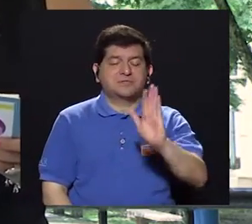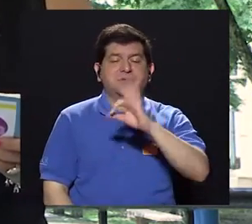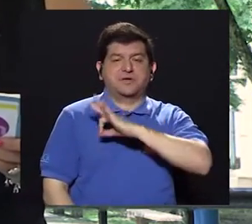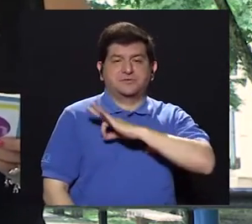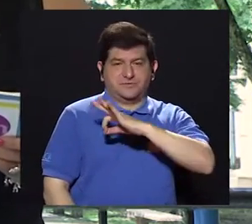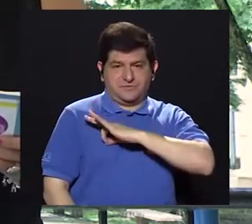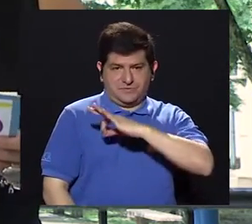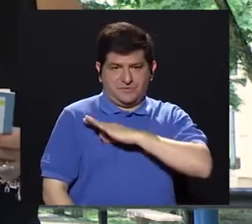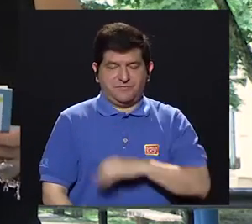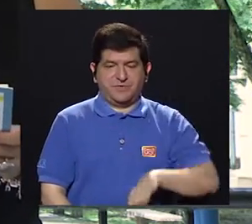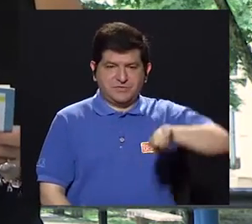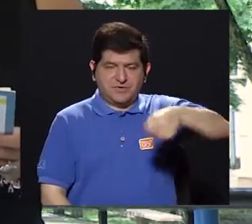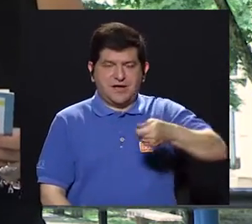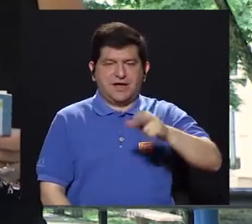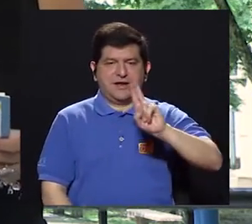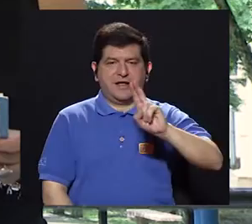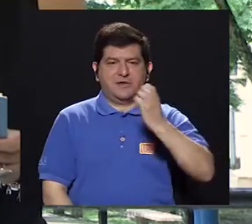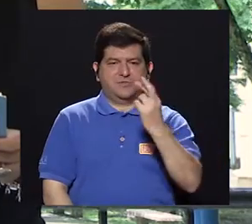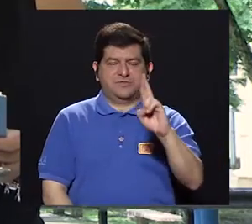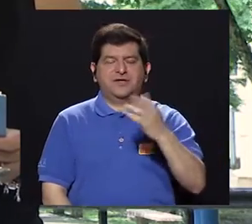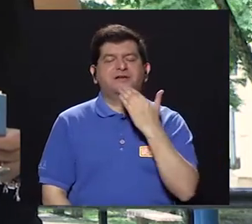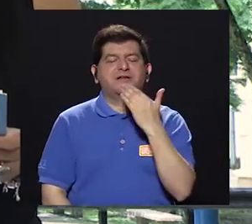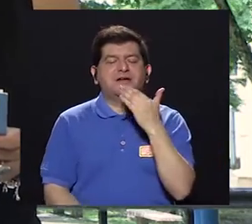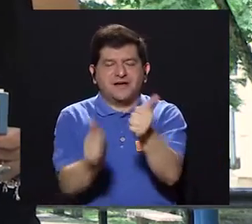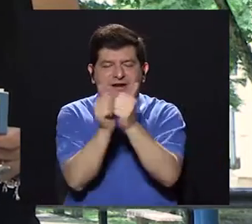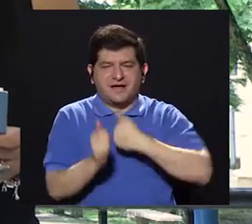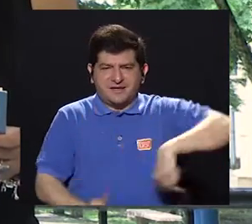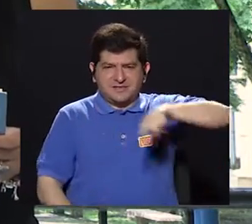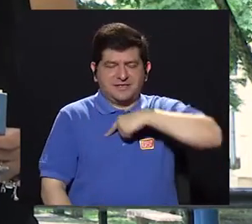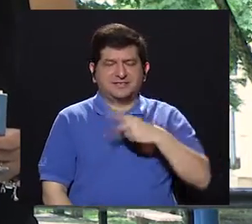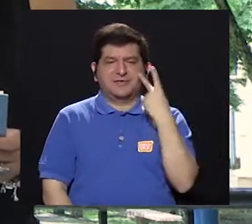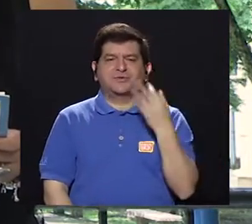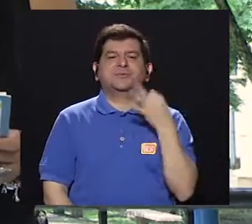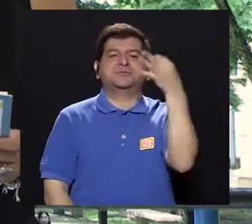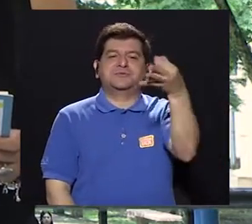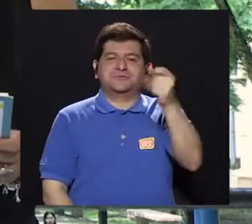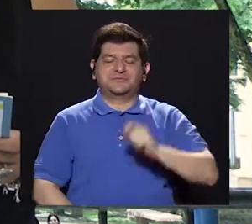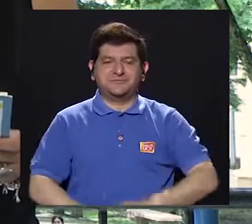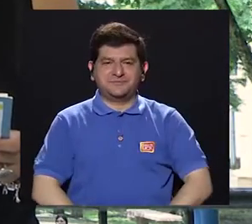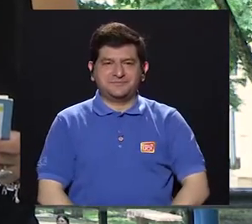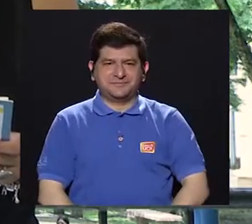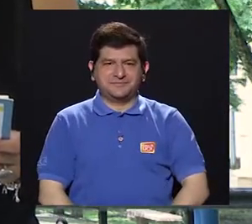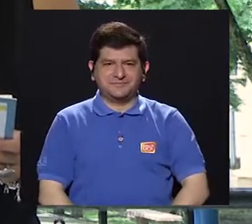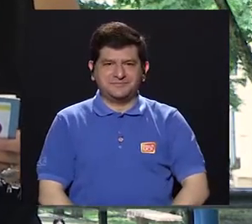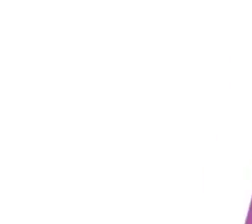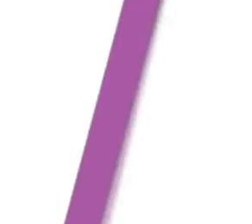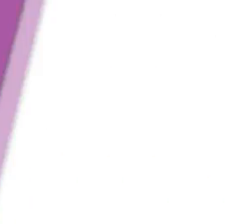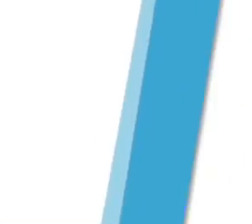aportar a su bienestar por su canal UCR. Gracias por acompañarnos y hasta luego.